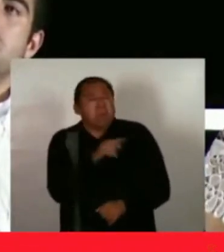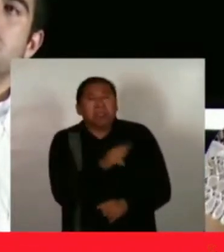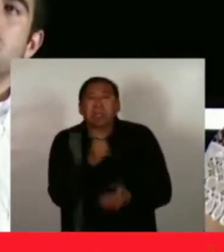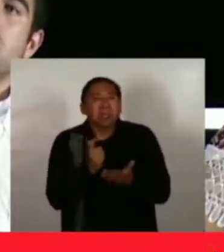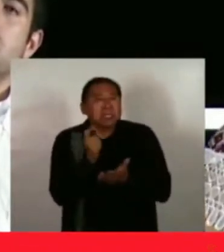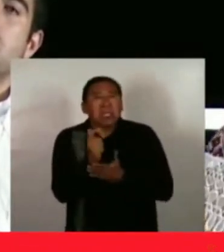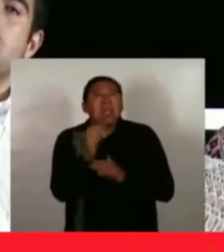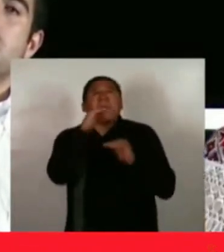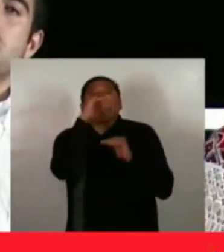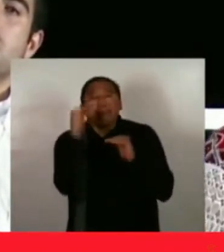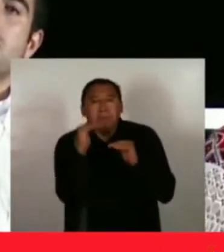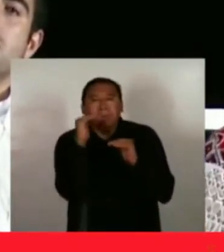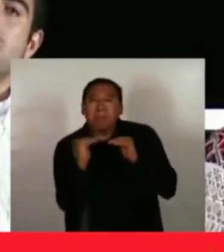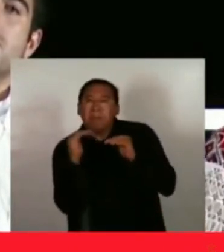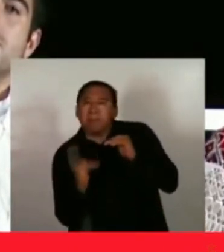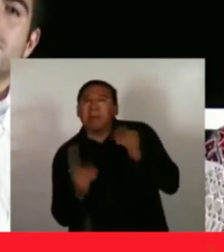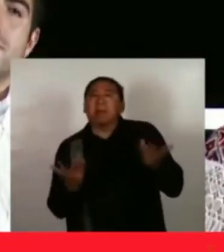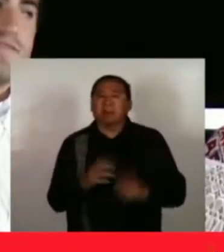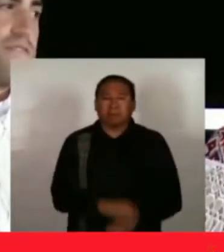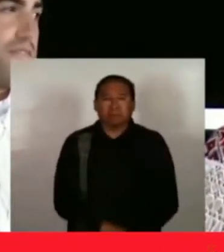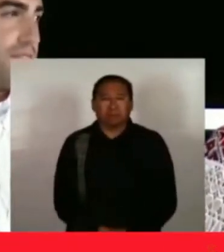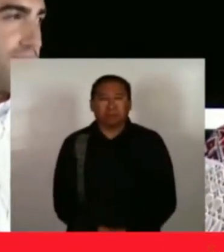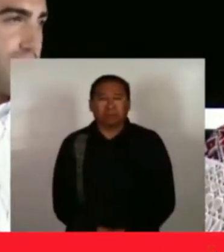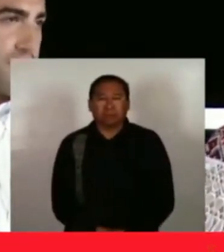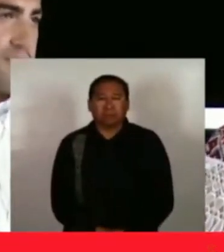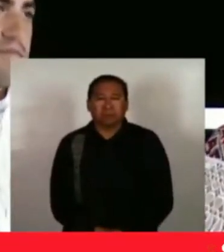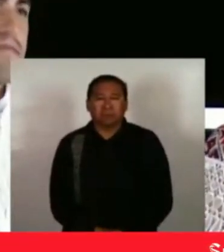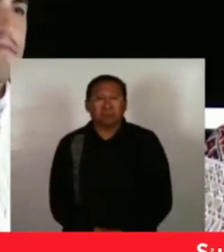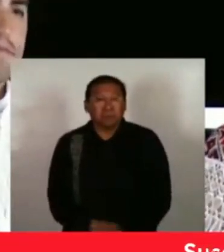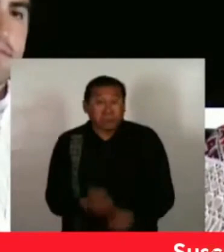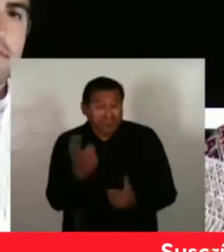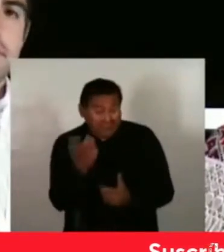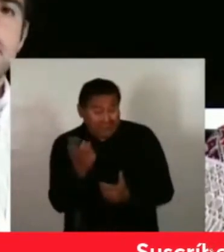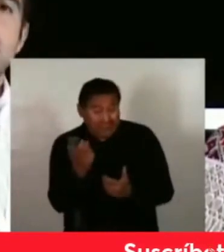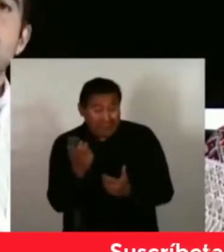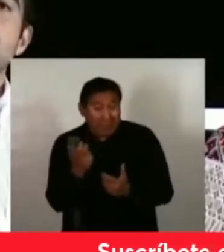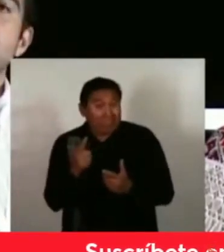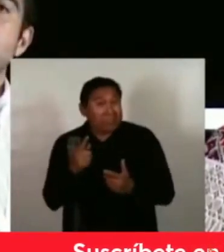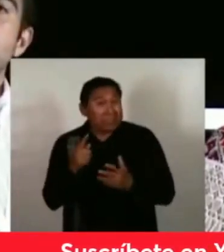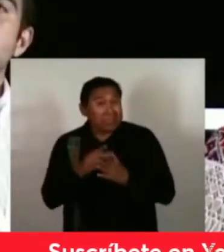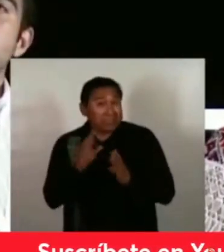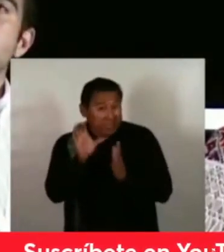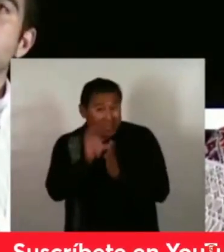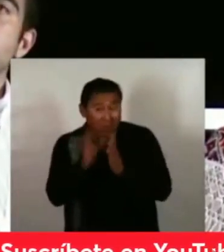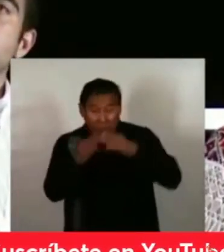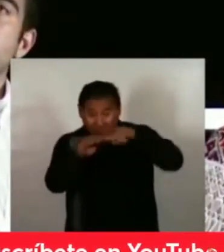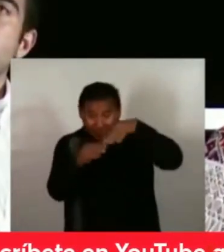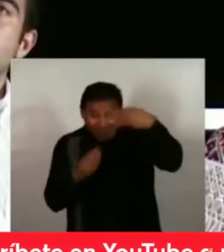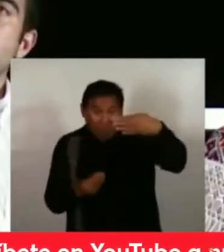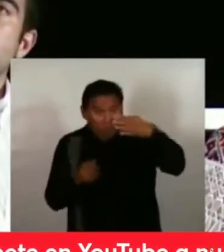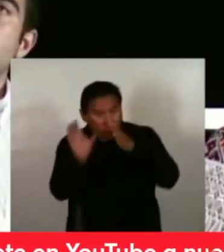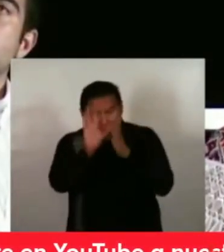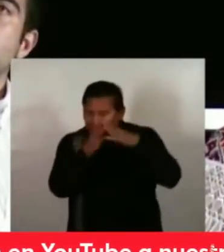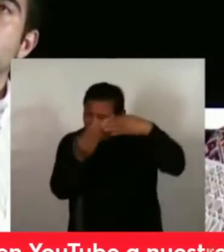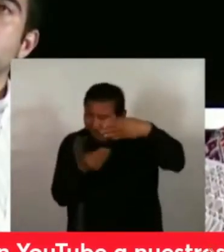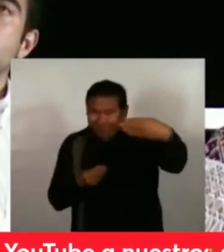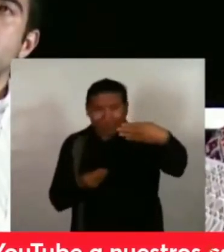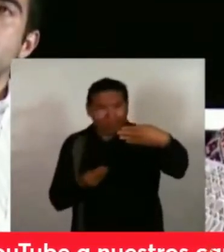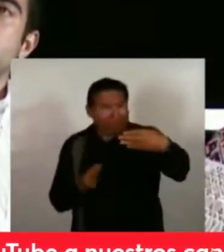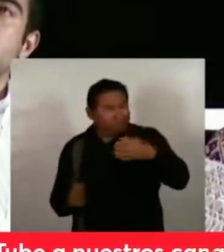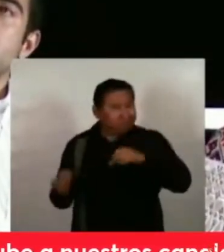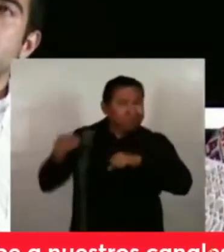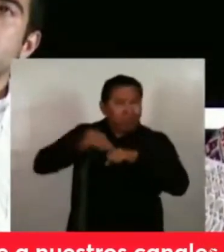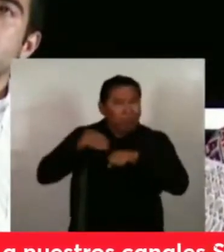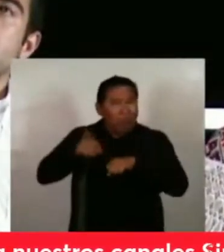salario, al contrario, lo bajaron. Por eso hay que consolidar la transformación que quede en la Constitución para